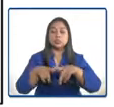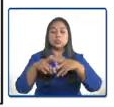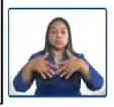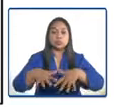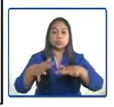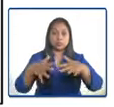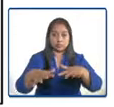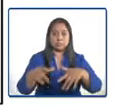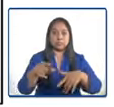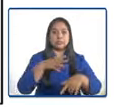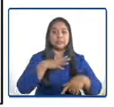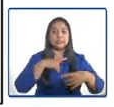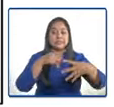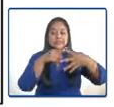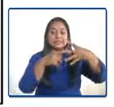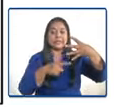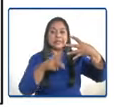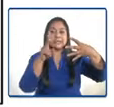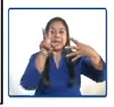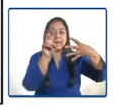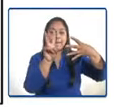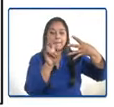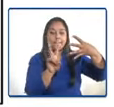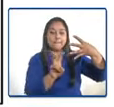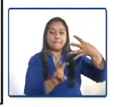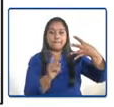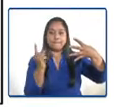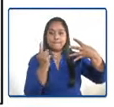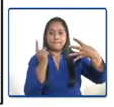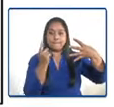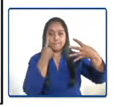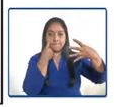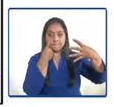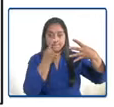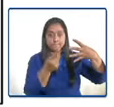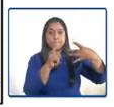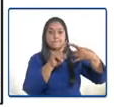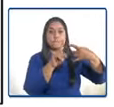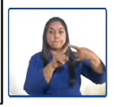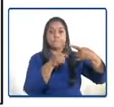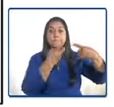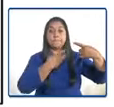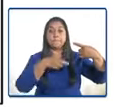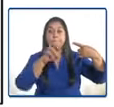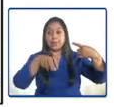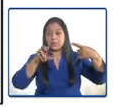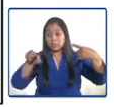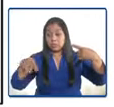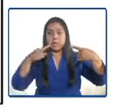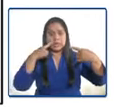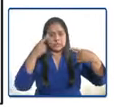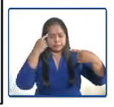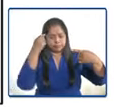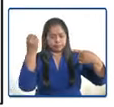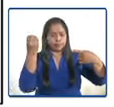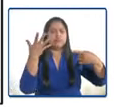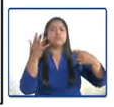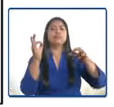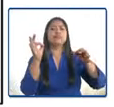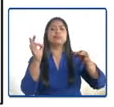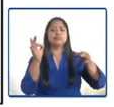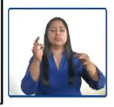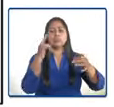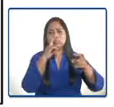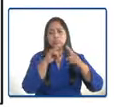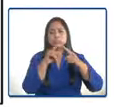da 4 aspectos importantes que debemos de considerar, que es el personal, un personal capacitado, un